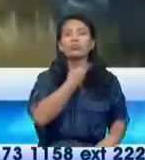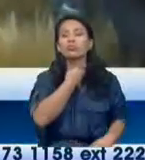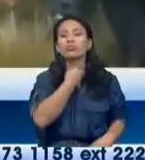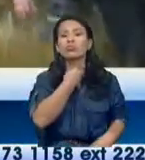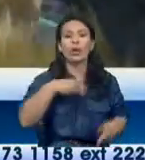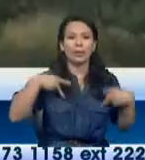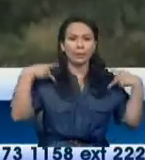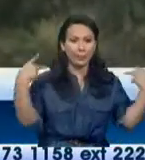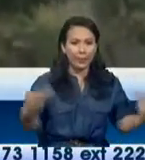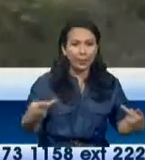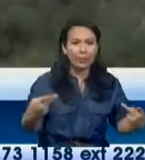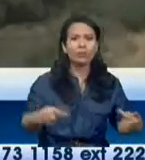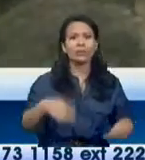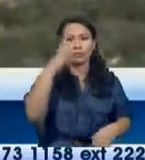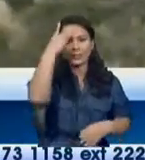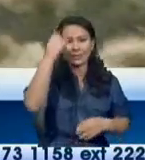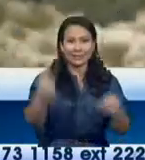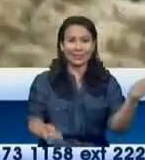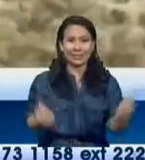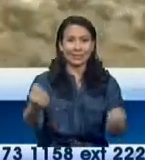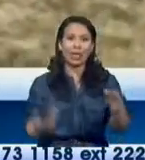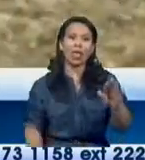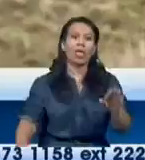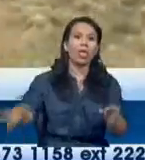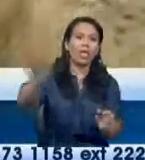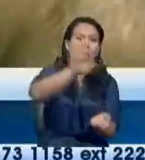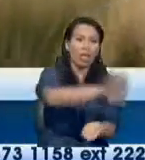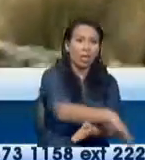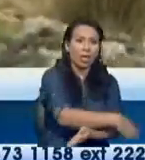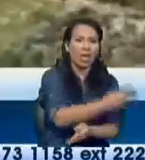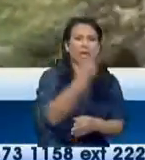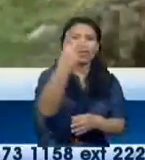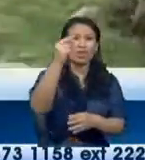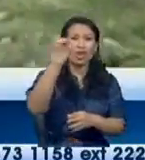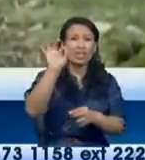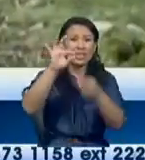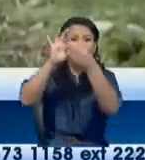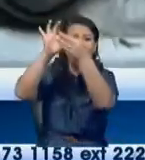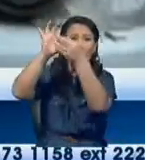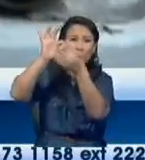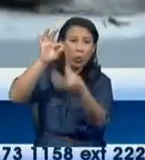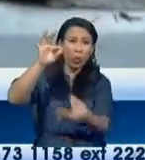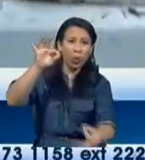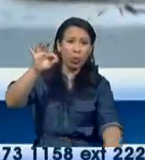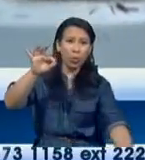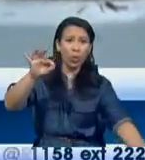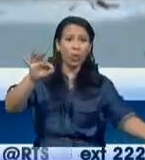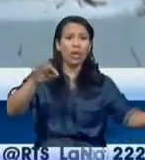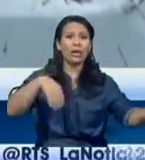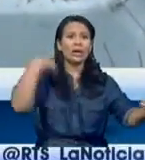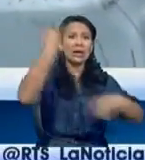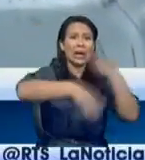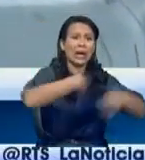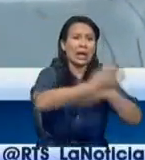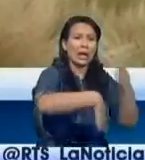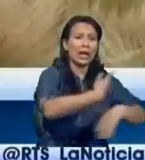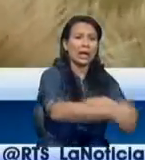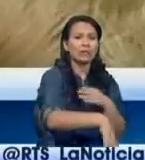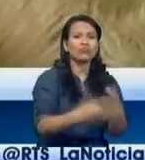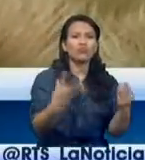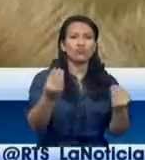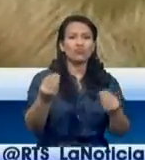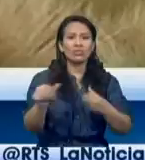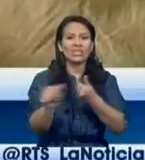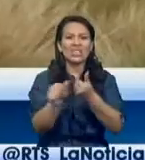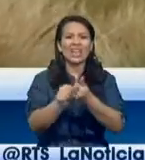edad, quien habría perdido pista para luego precipitarse unos 200 metros hacia el barranco en el sector de Navaj, a 40